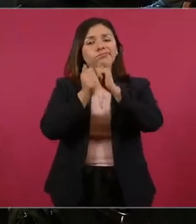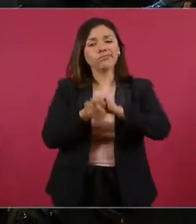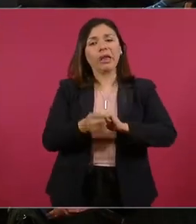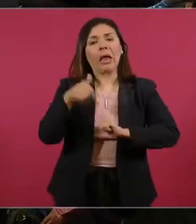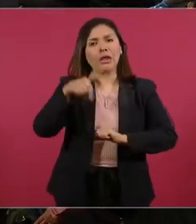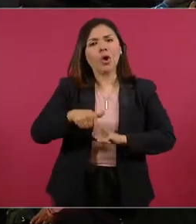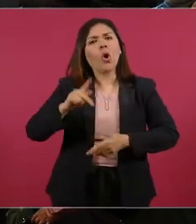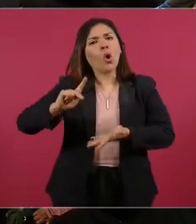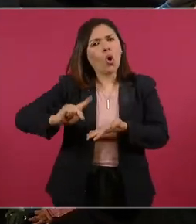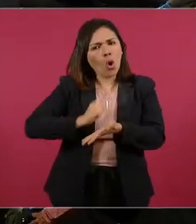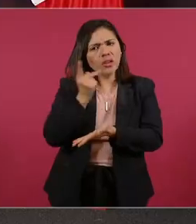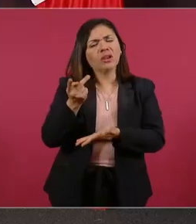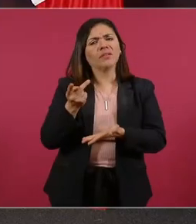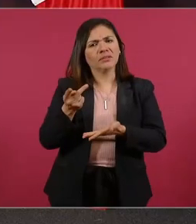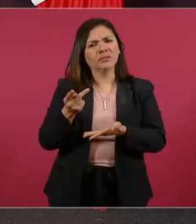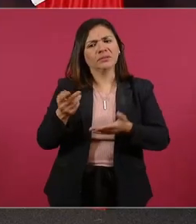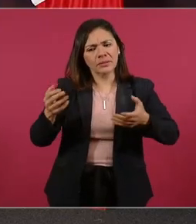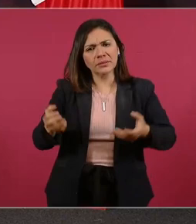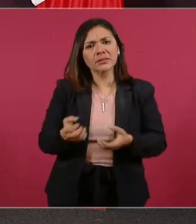recuperando,